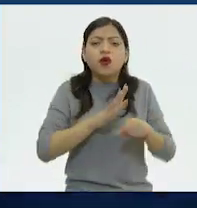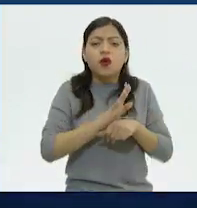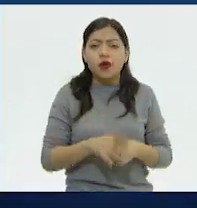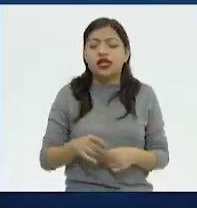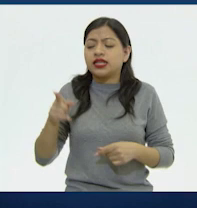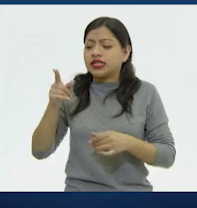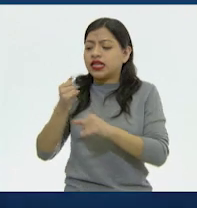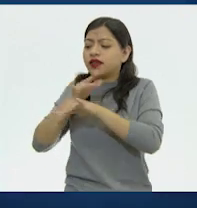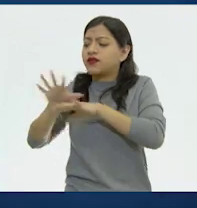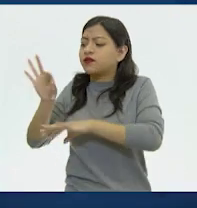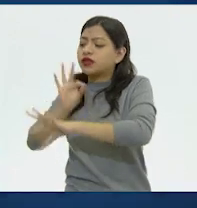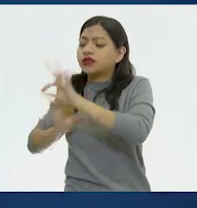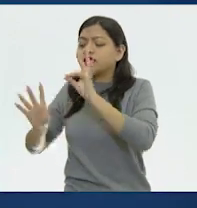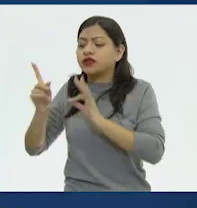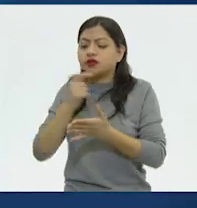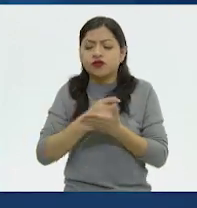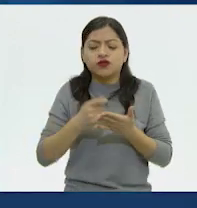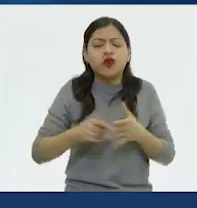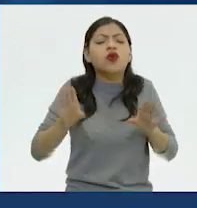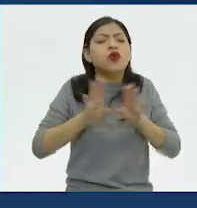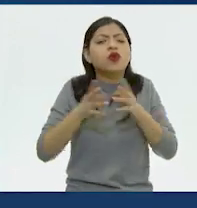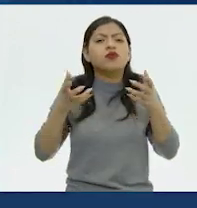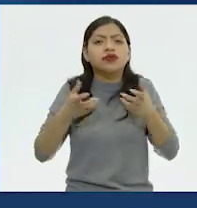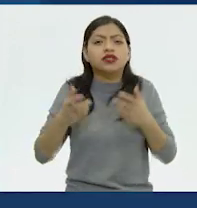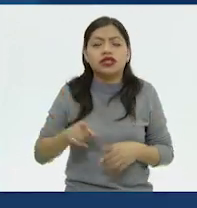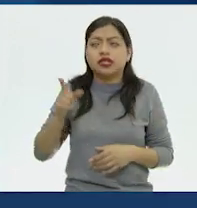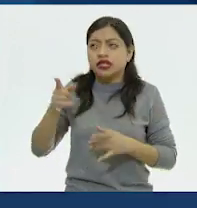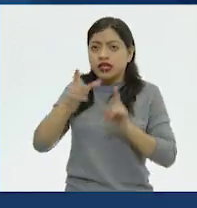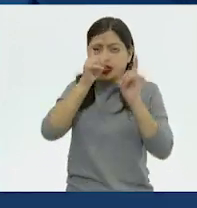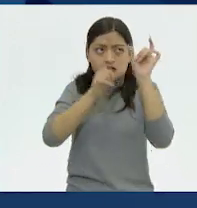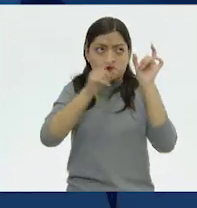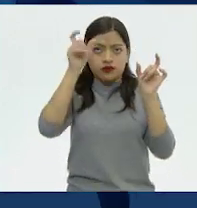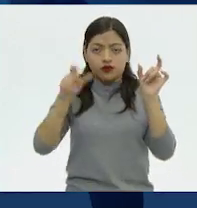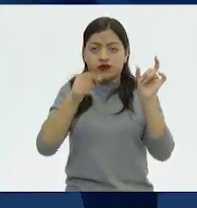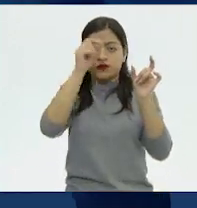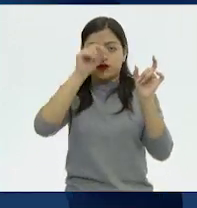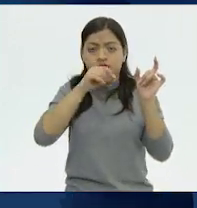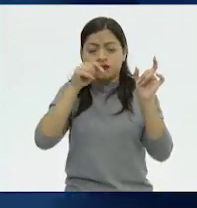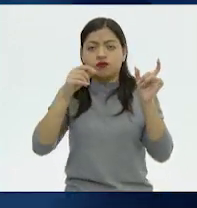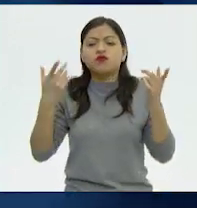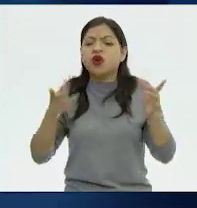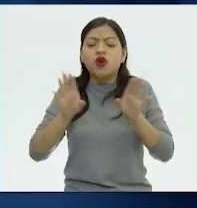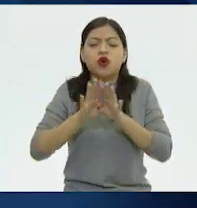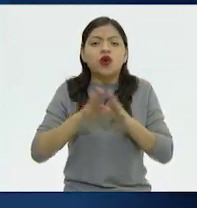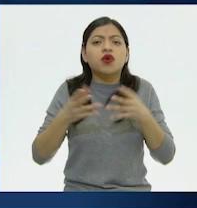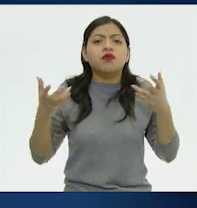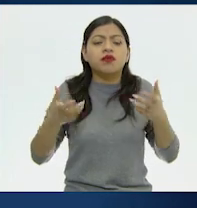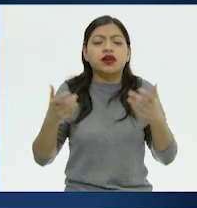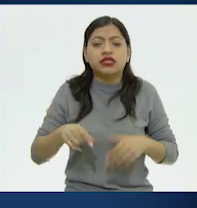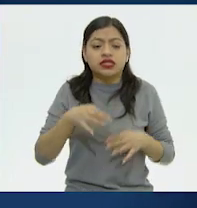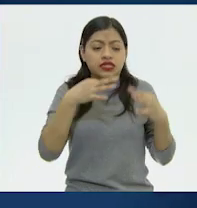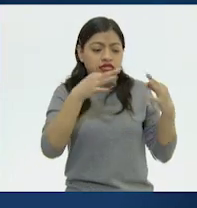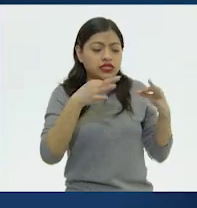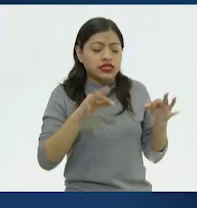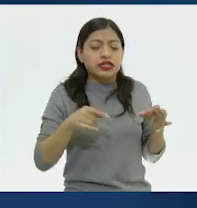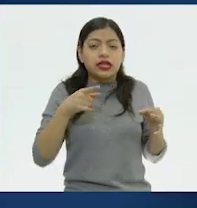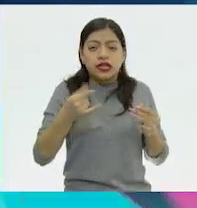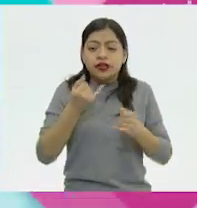cómo se hace? ¿Qué es un cuadro sinóptico y cómo se hace? ¿De qué manera favorecen el estudio los